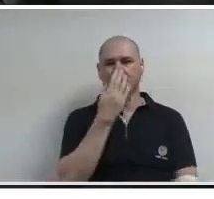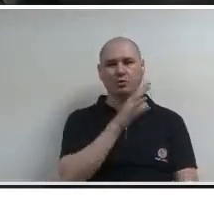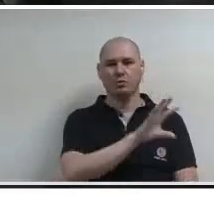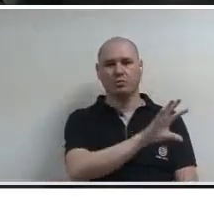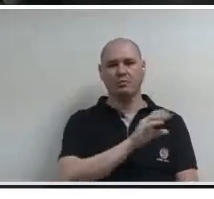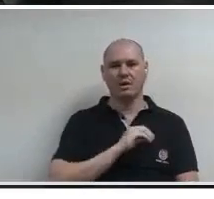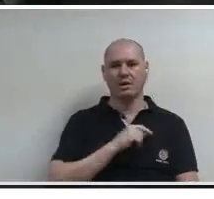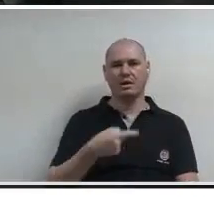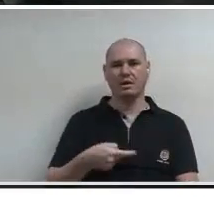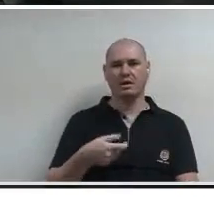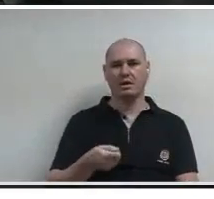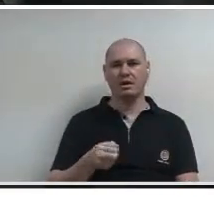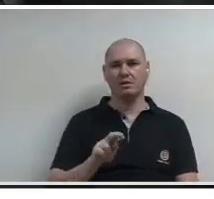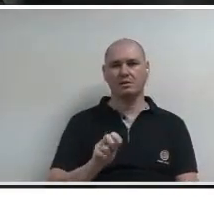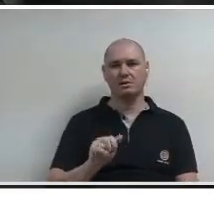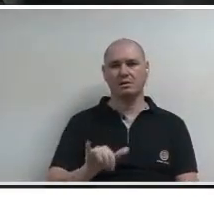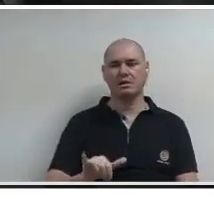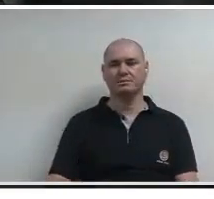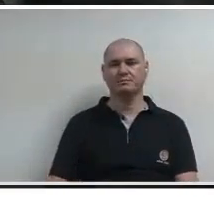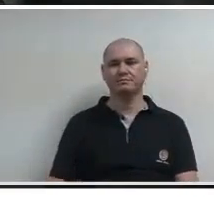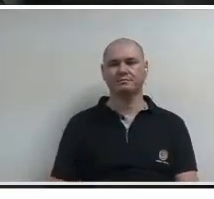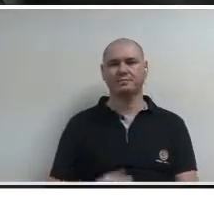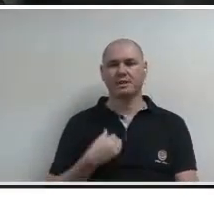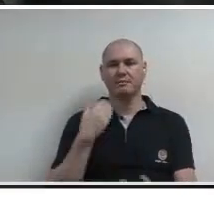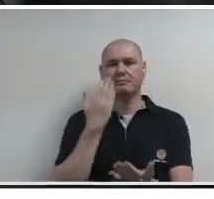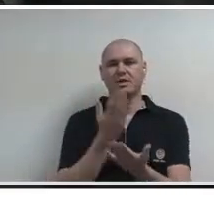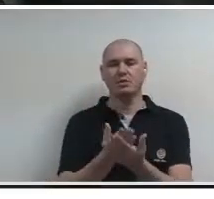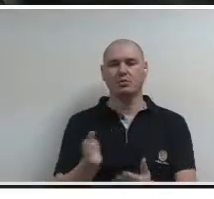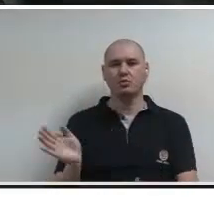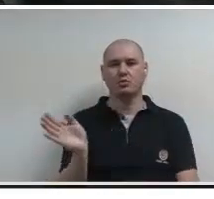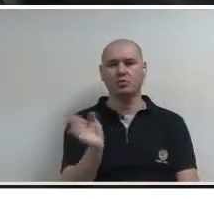ja ese llegó a ese ministro Garay